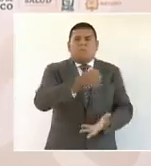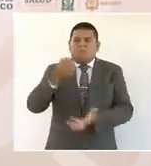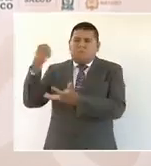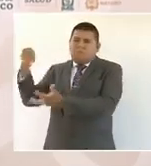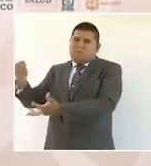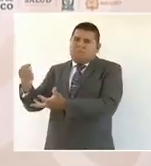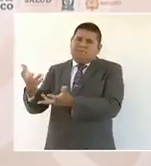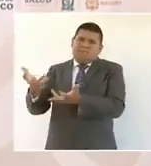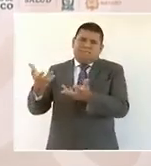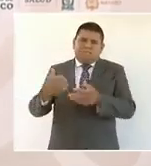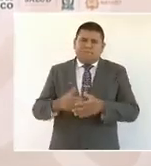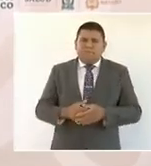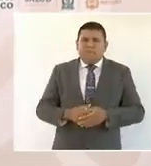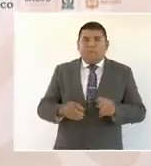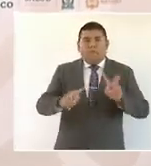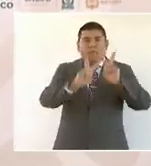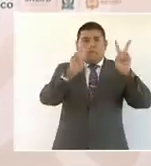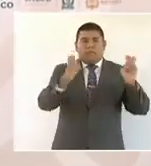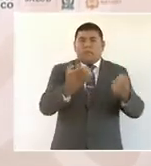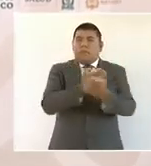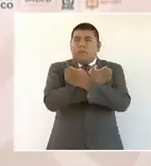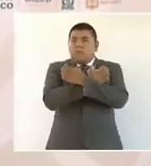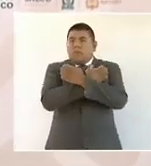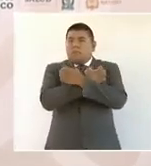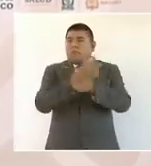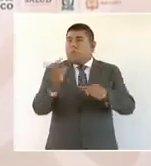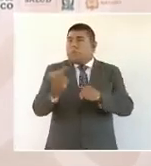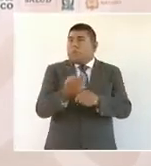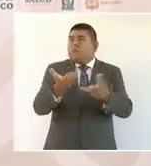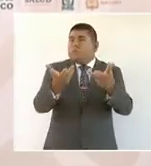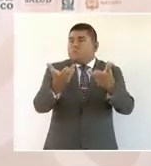En el caso de la educación,